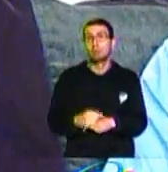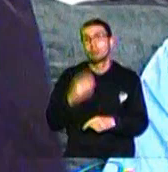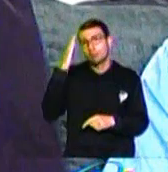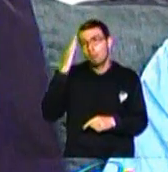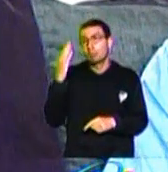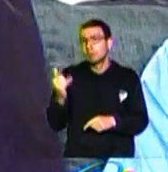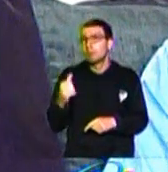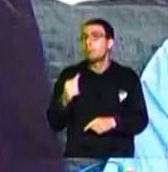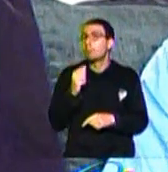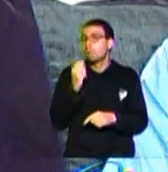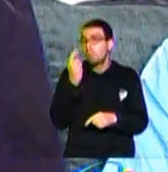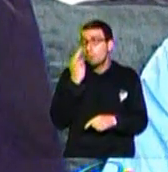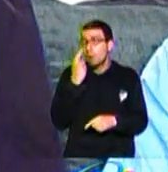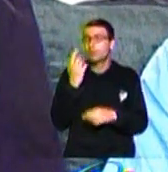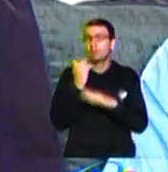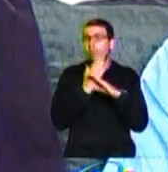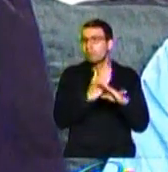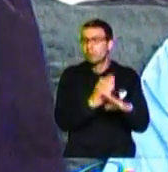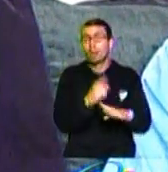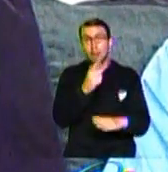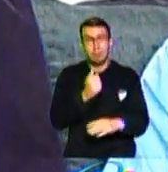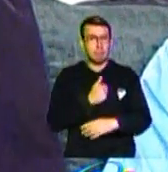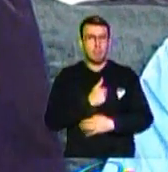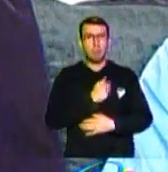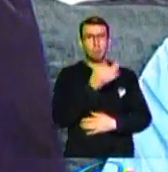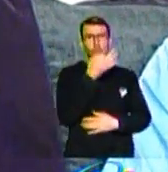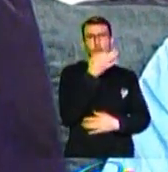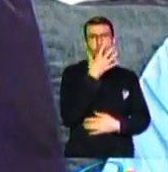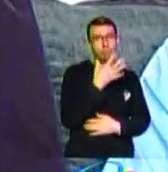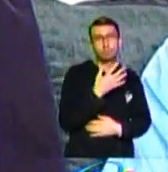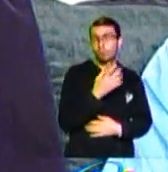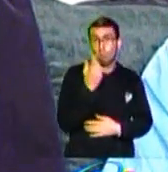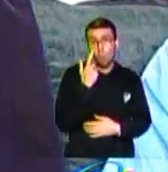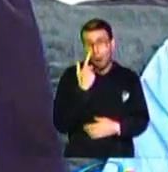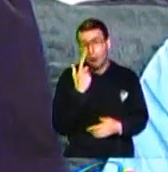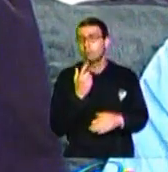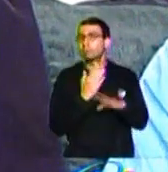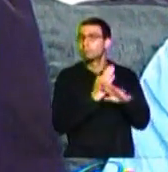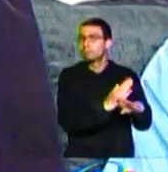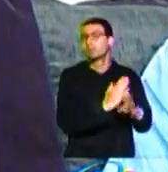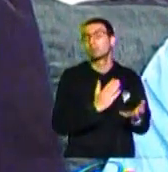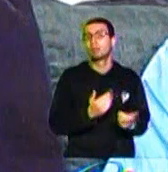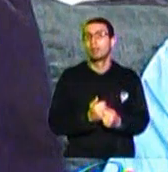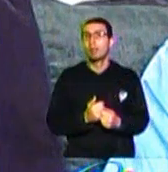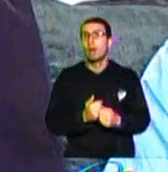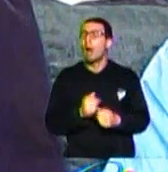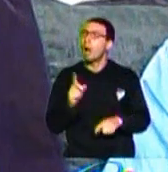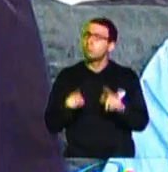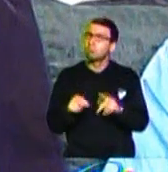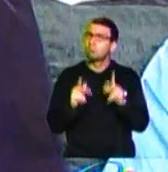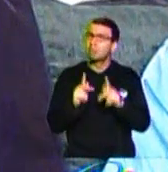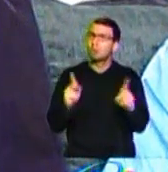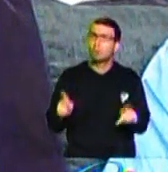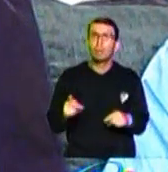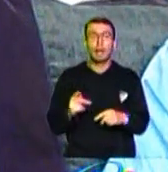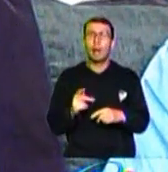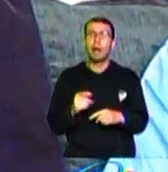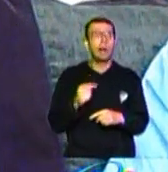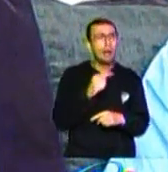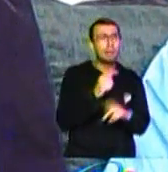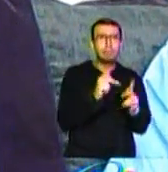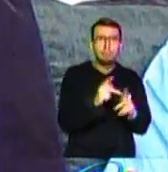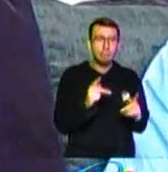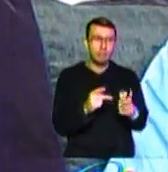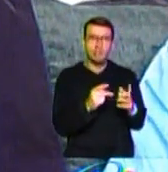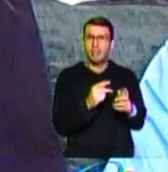de la automedicación. Alertarlos del problema de muchas personas que están abusando de la buena fe de